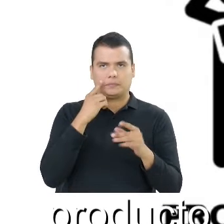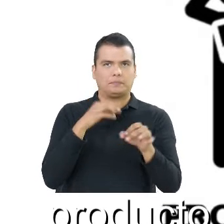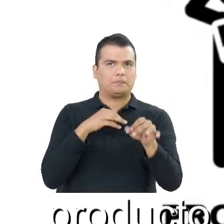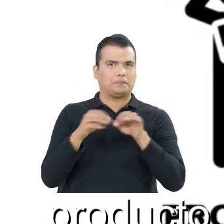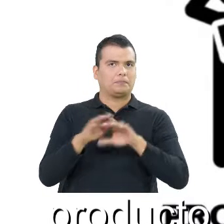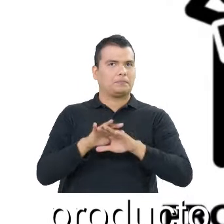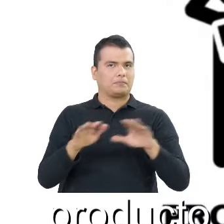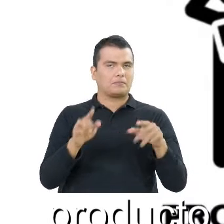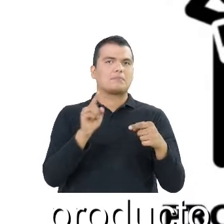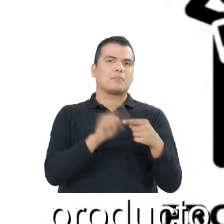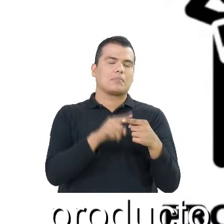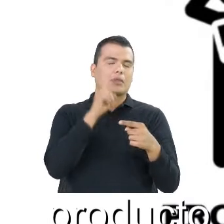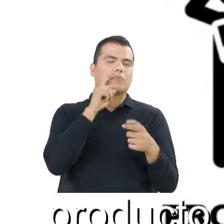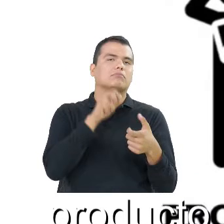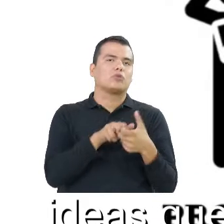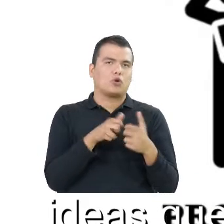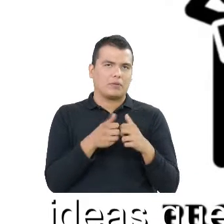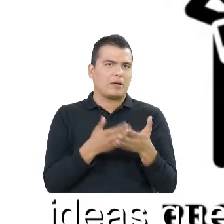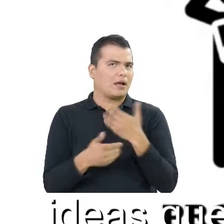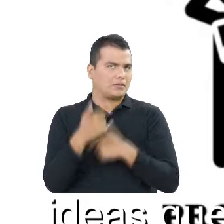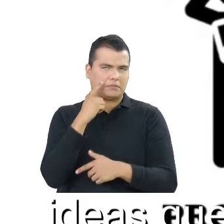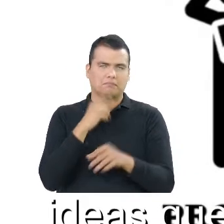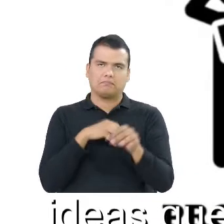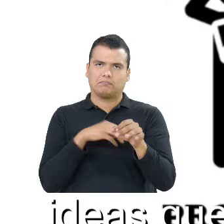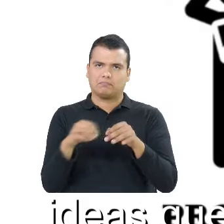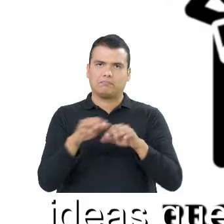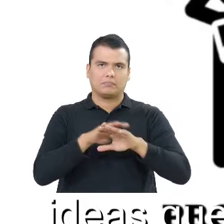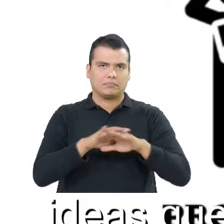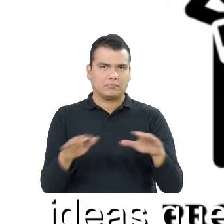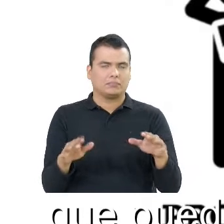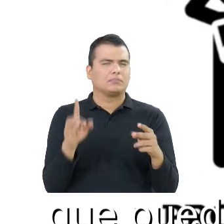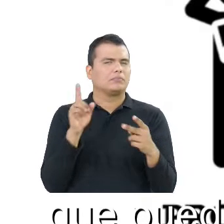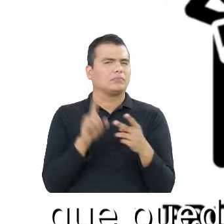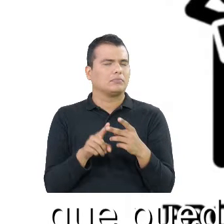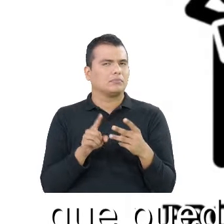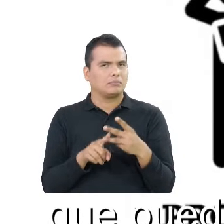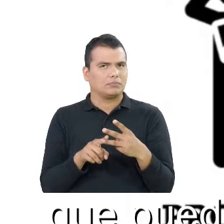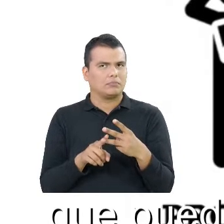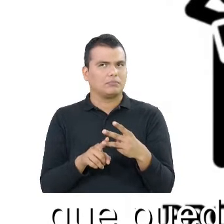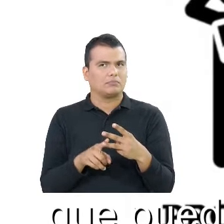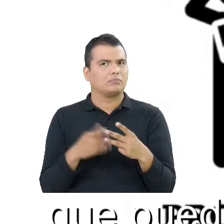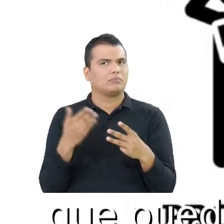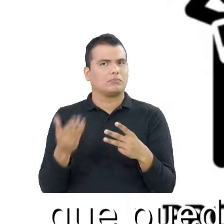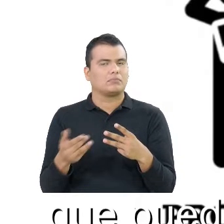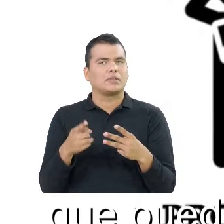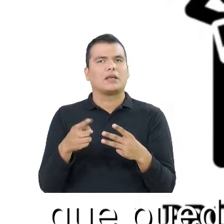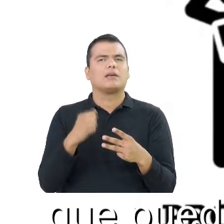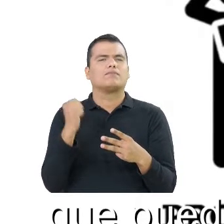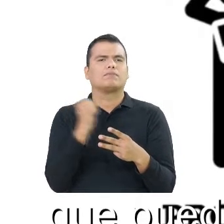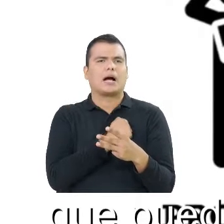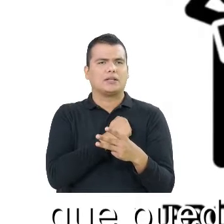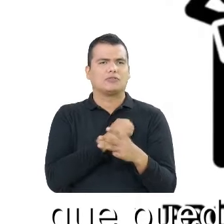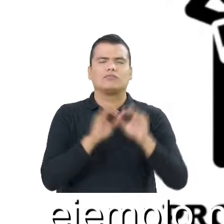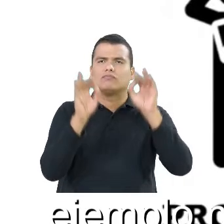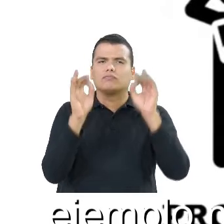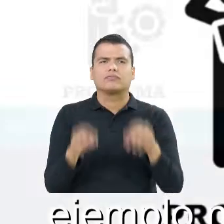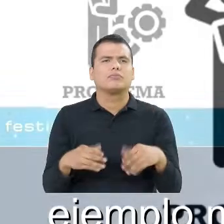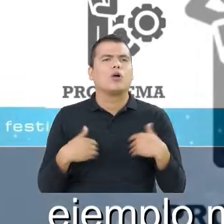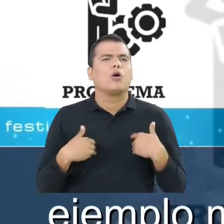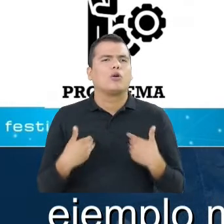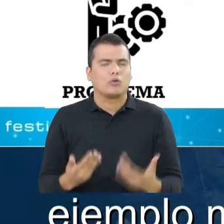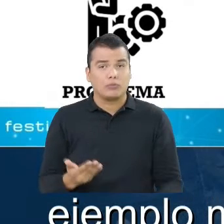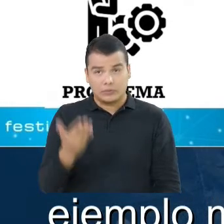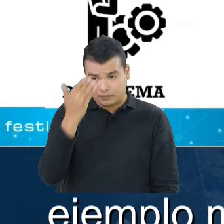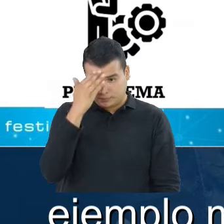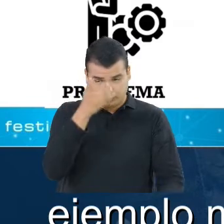ser un problema. Les di un ejemplo muy claro. La segunda forma de conseguir ideas es una pasión. ¿A qué me refiero con pasión? Cada uno